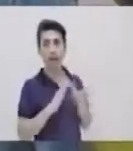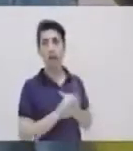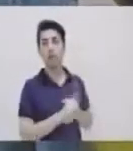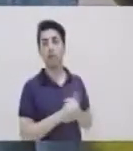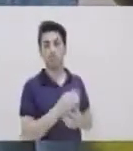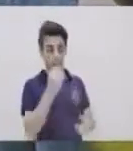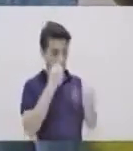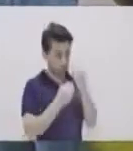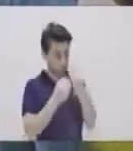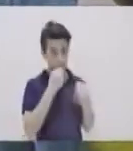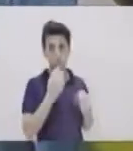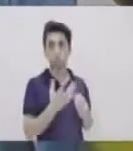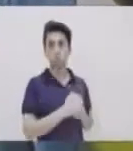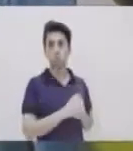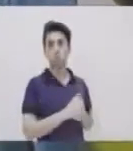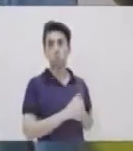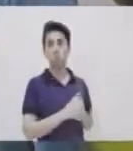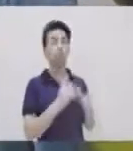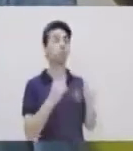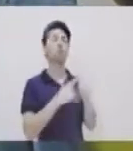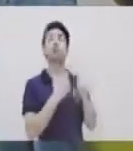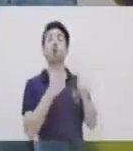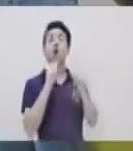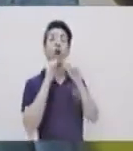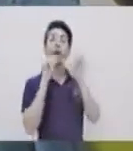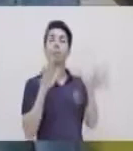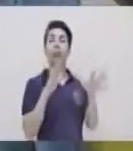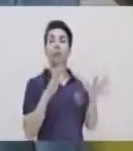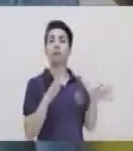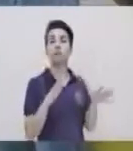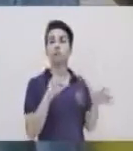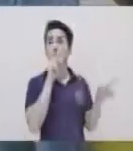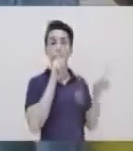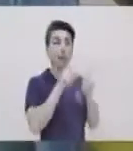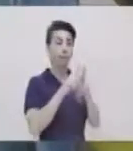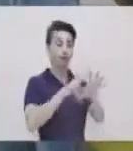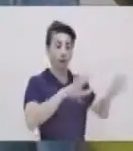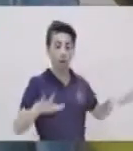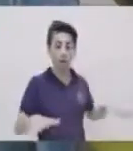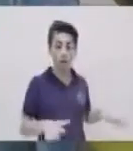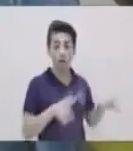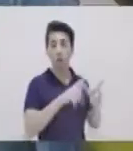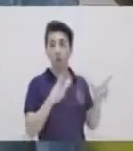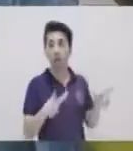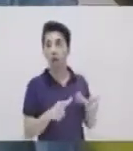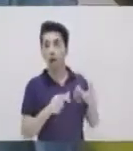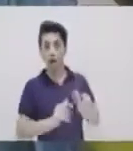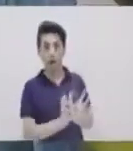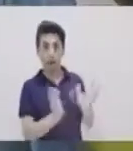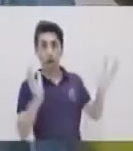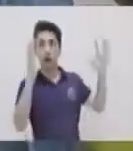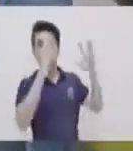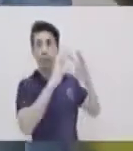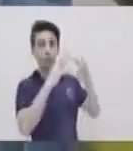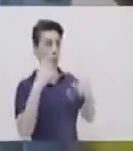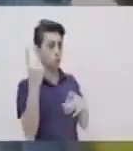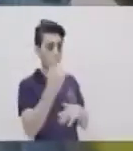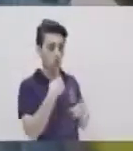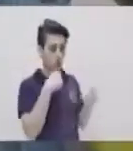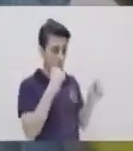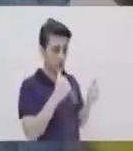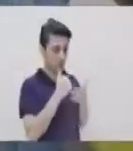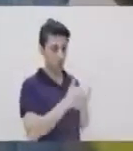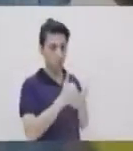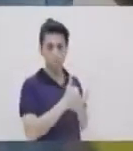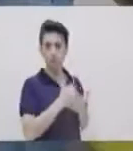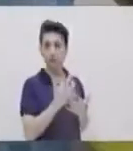animales, a su fuente de alimento, no solo a los animales en general, sino también su hábitat, los árboles. Esto es algo en lo que